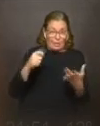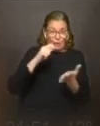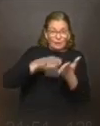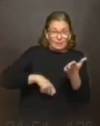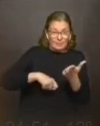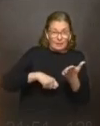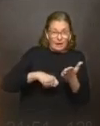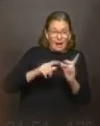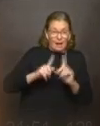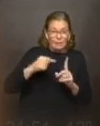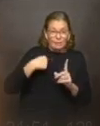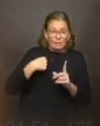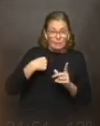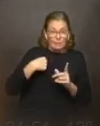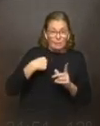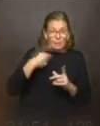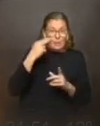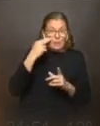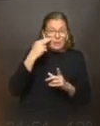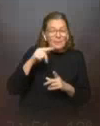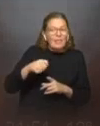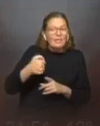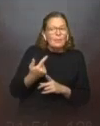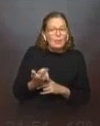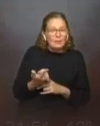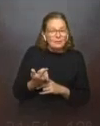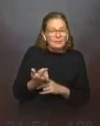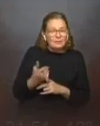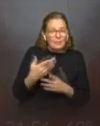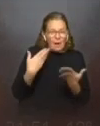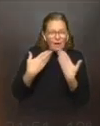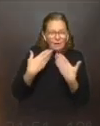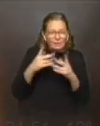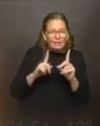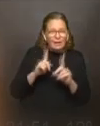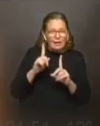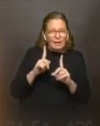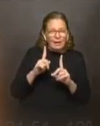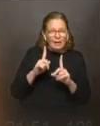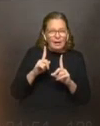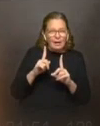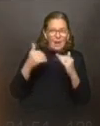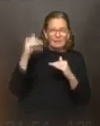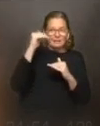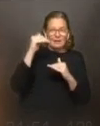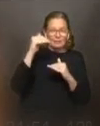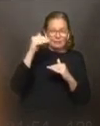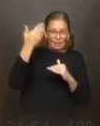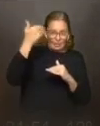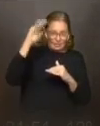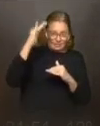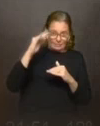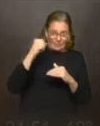una observación que yo les pongo por las consecuencias que podrían llegar a tener, ¿no? Y en este caso estamos hablando de algo bastante más alto, con jerarquías de otro